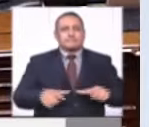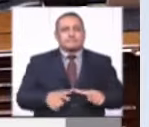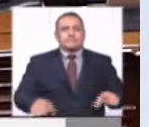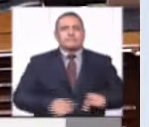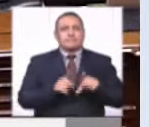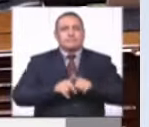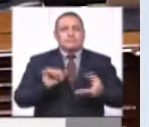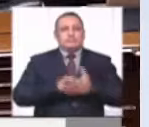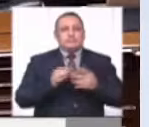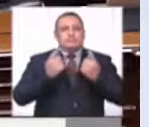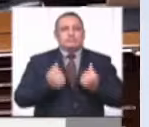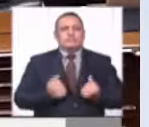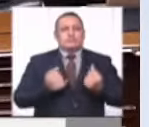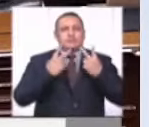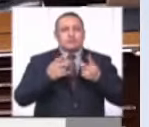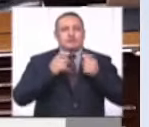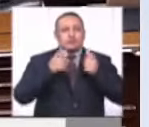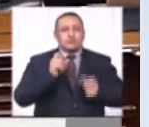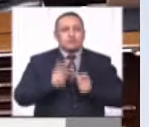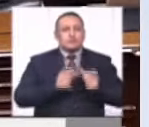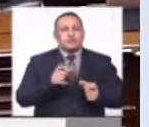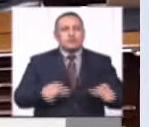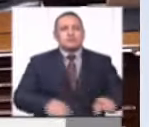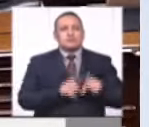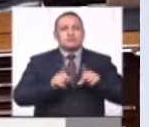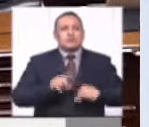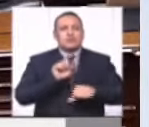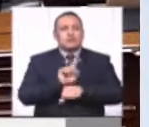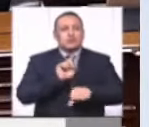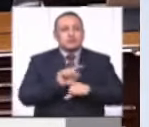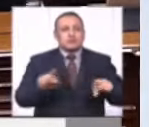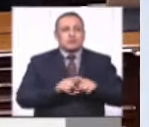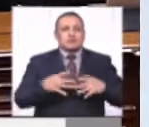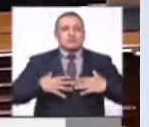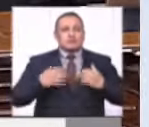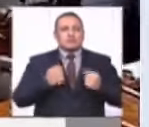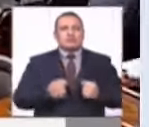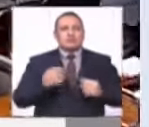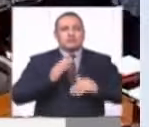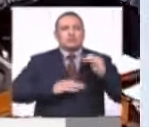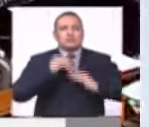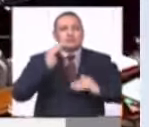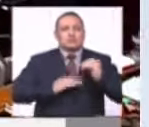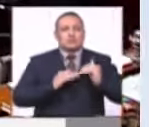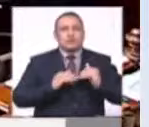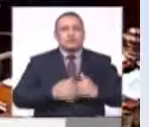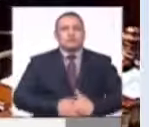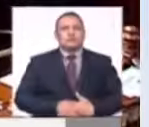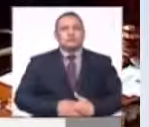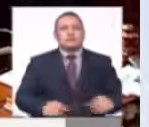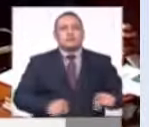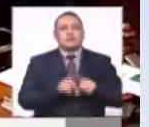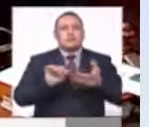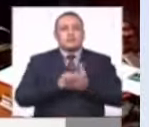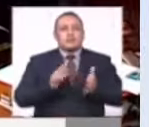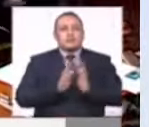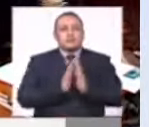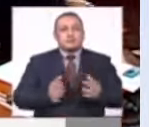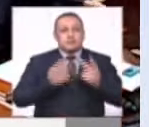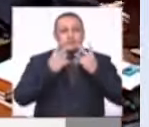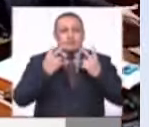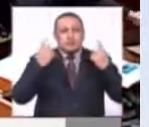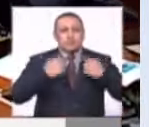sectores en cuanto a economía, seguridad ciudadana, educación, salud e infraestructura. Han pedido